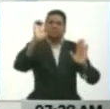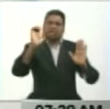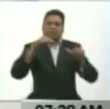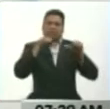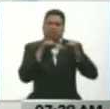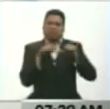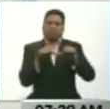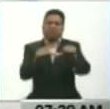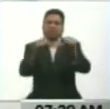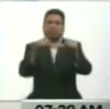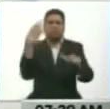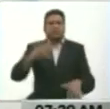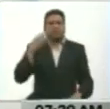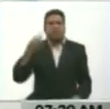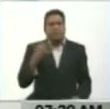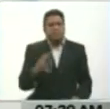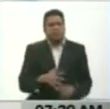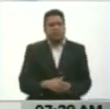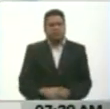permanente.